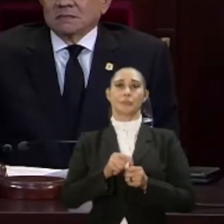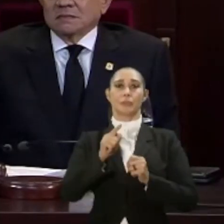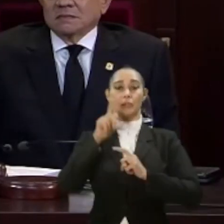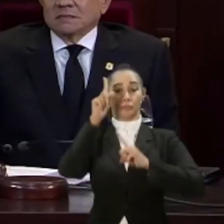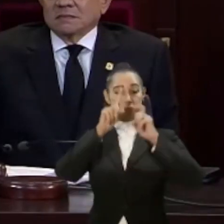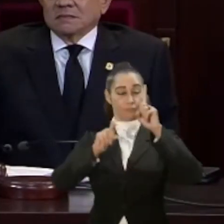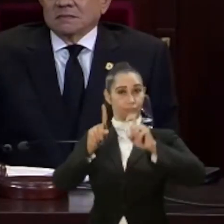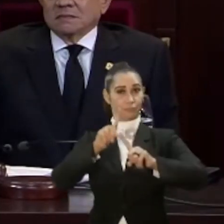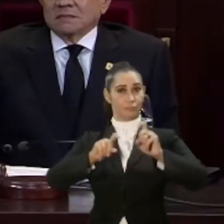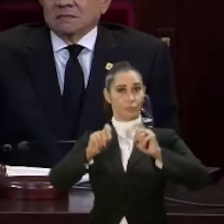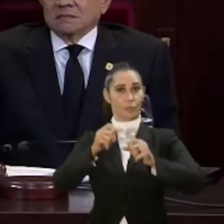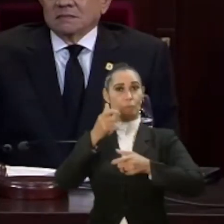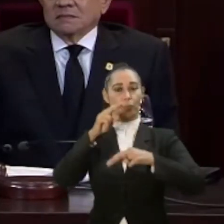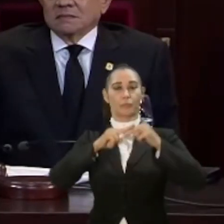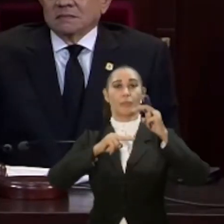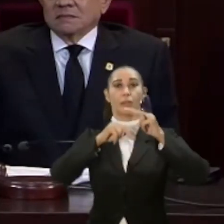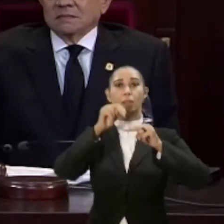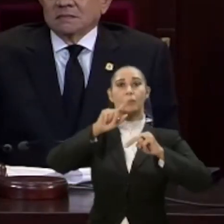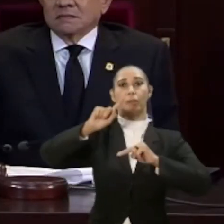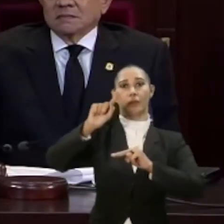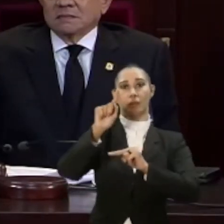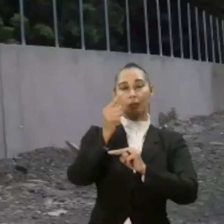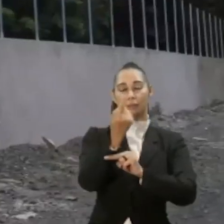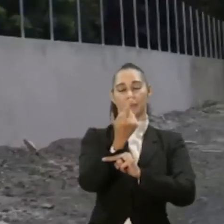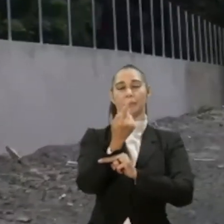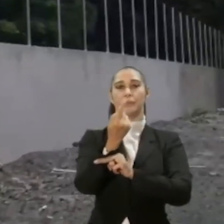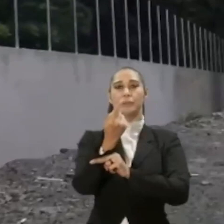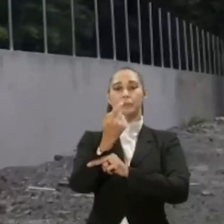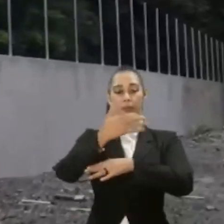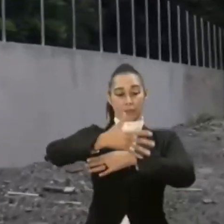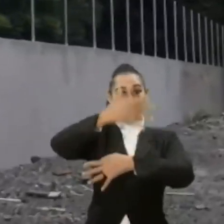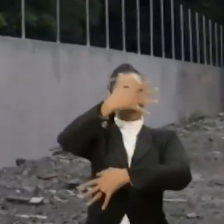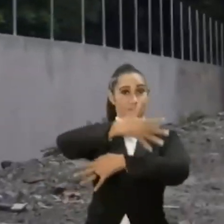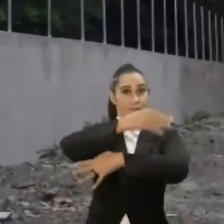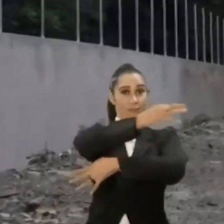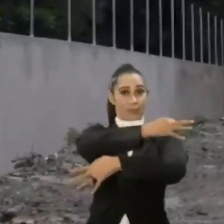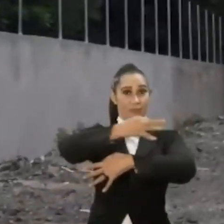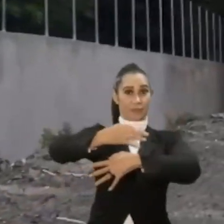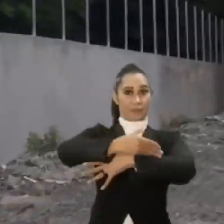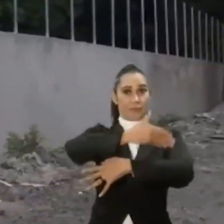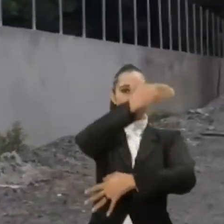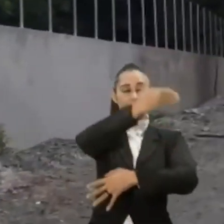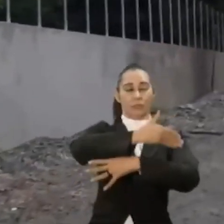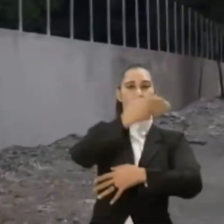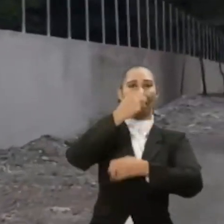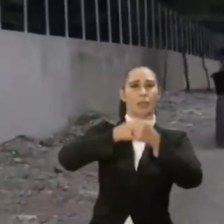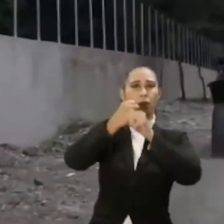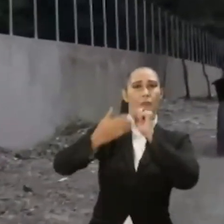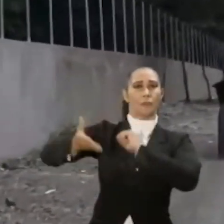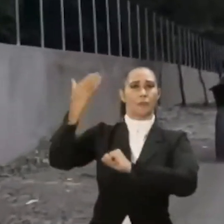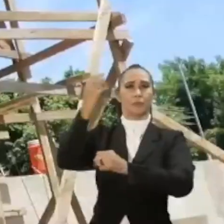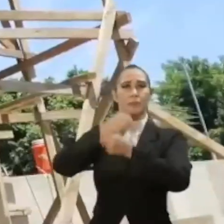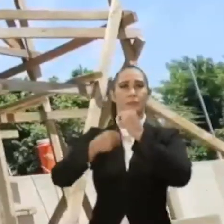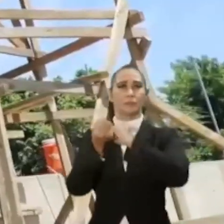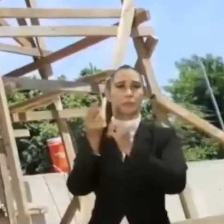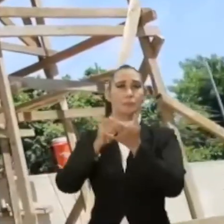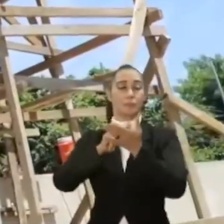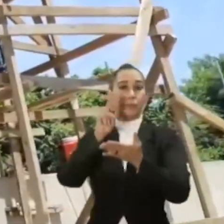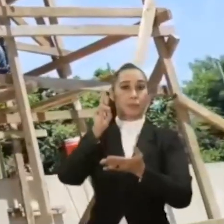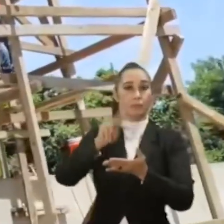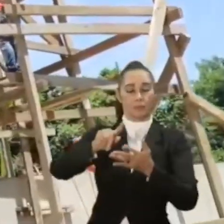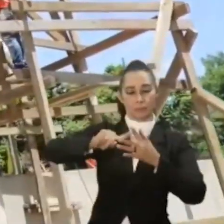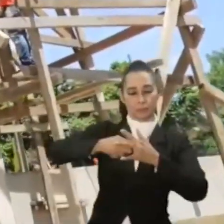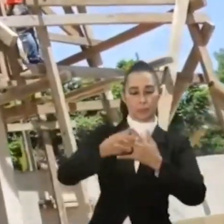consenso es el de la construcción de la primera fase de la verja fronteriza, de la que durante el pasado año 2022